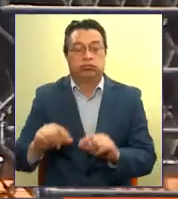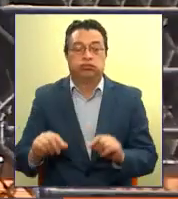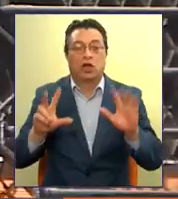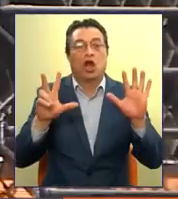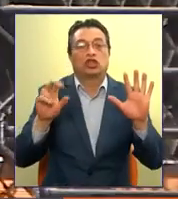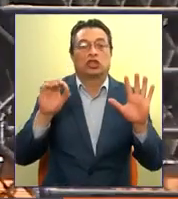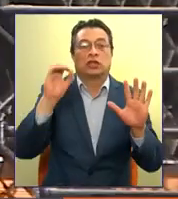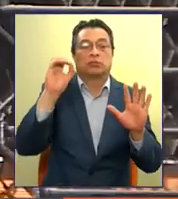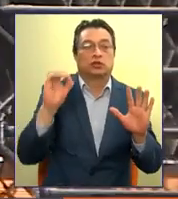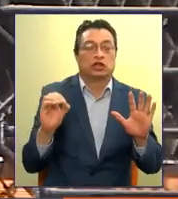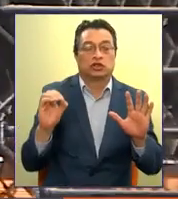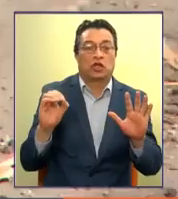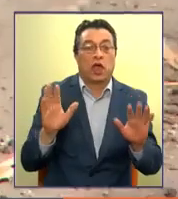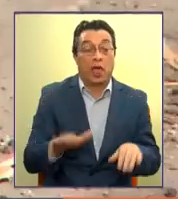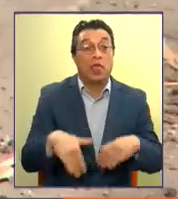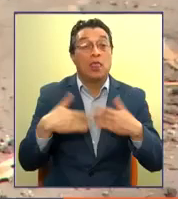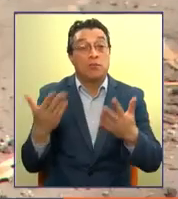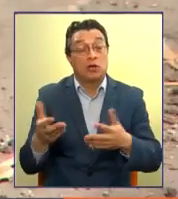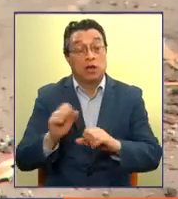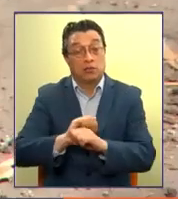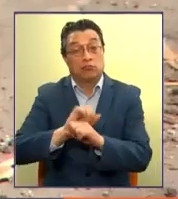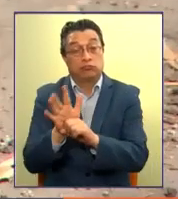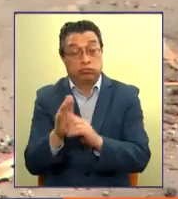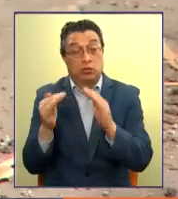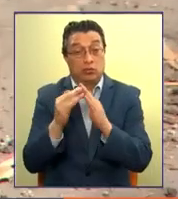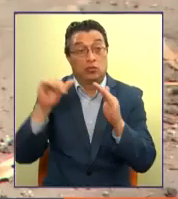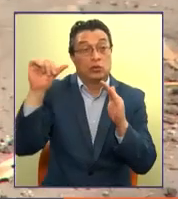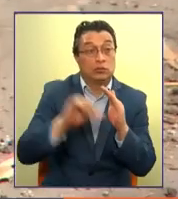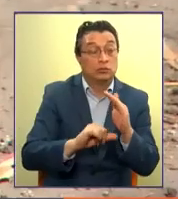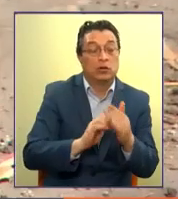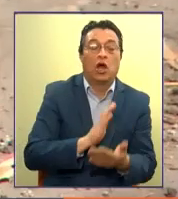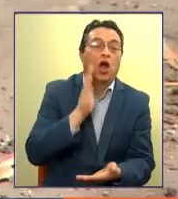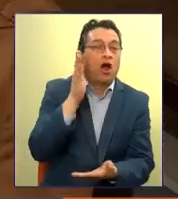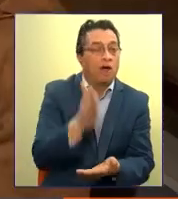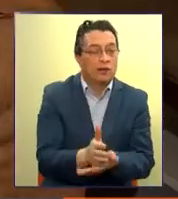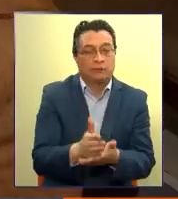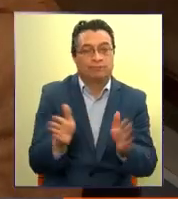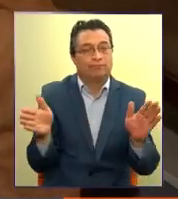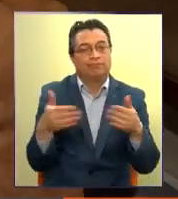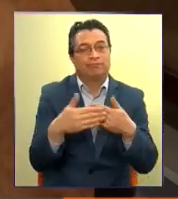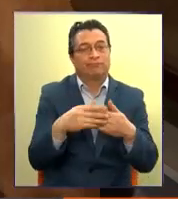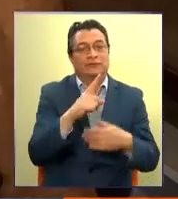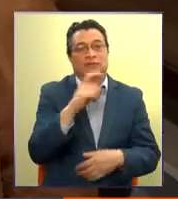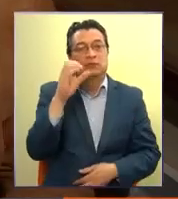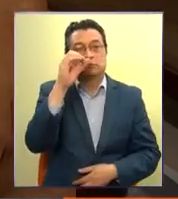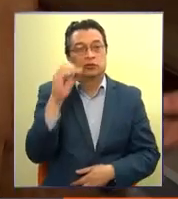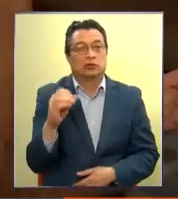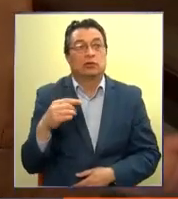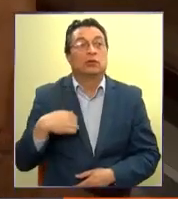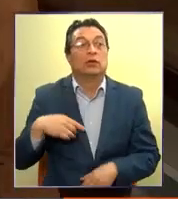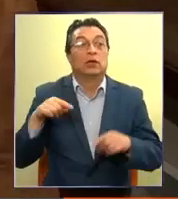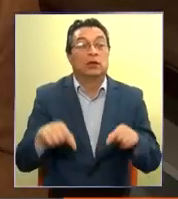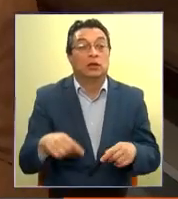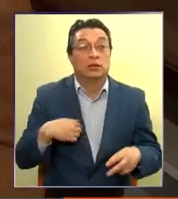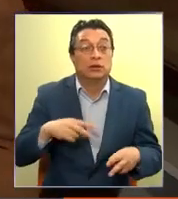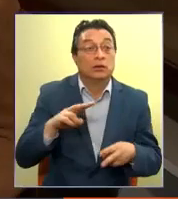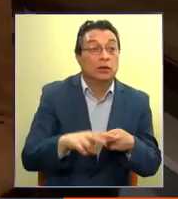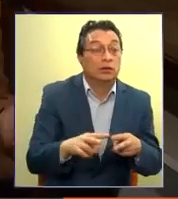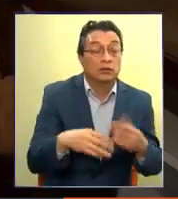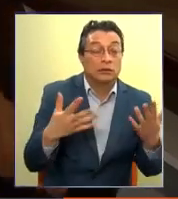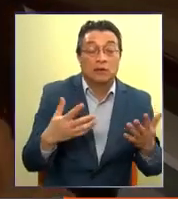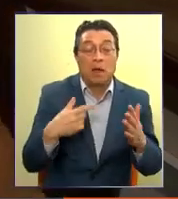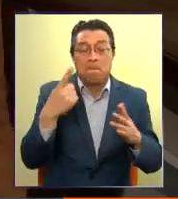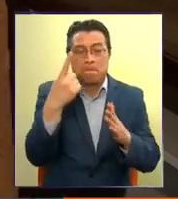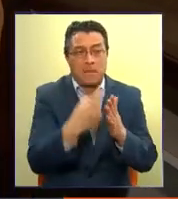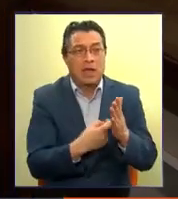80%. Luego, la pandemia y las cuarentenas obligaron a su cierre total. Carlos, ¿qué te pasa al ver, después de tantos meses,